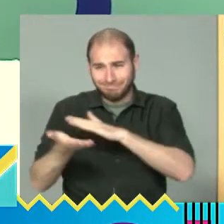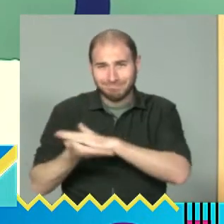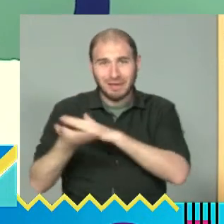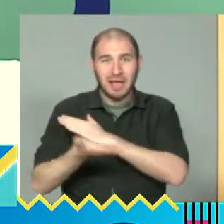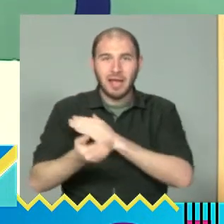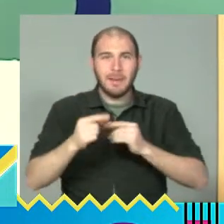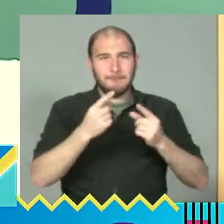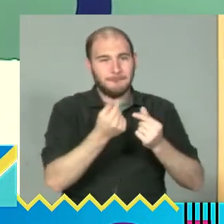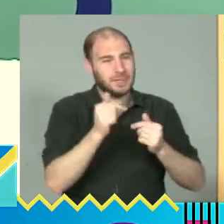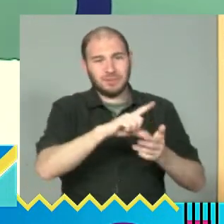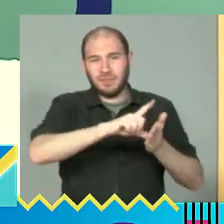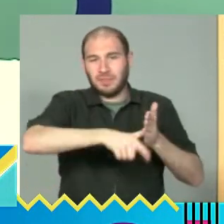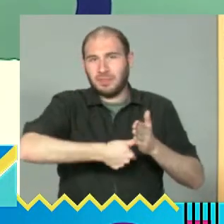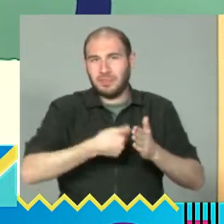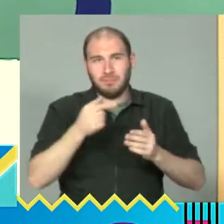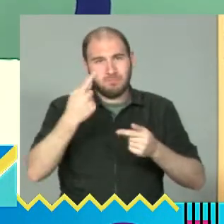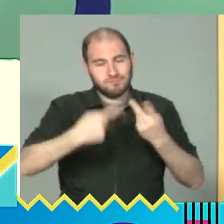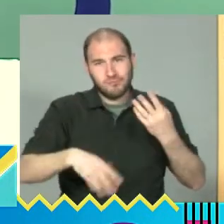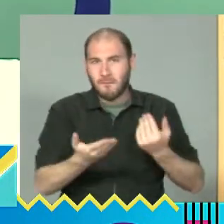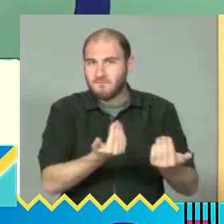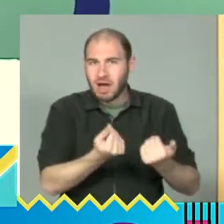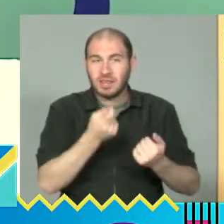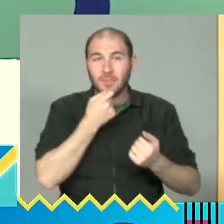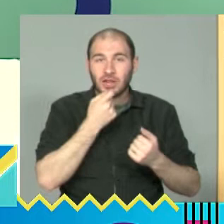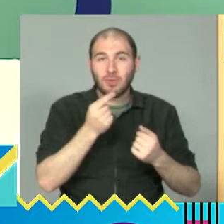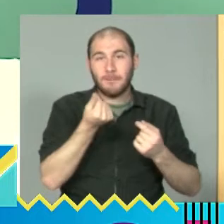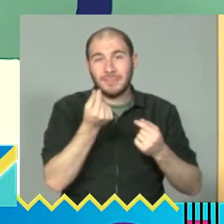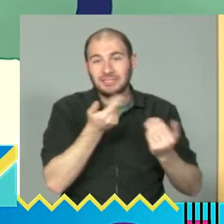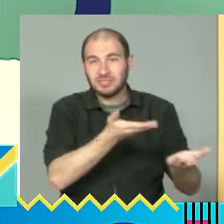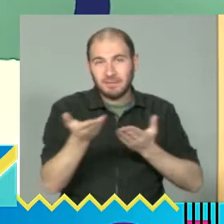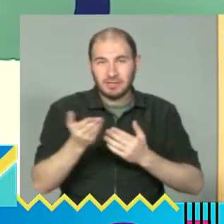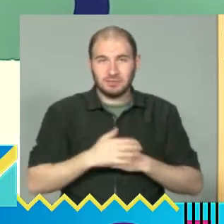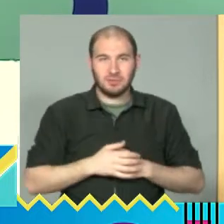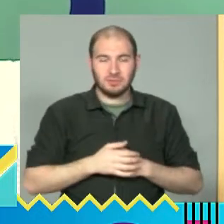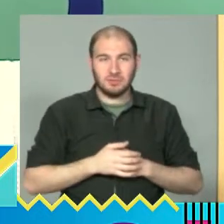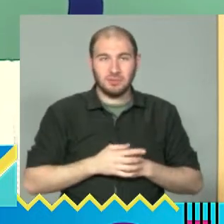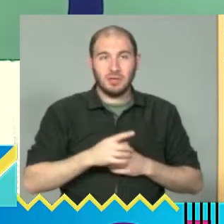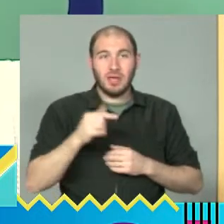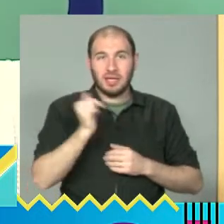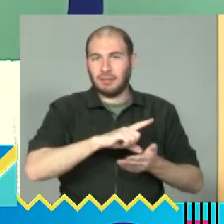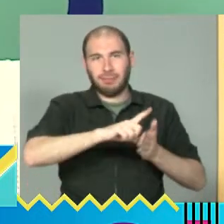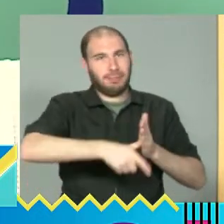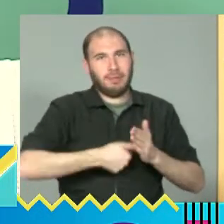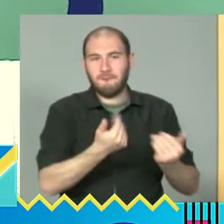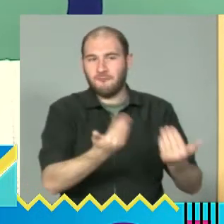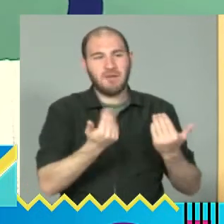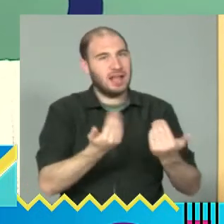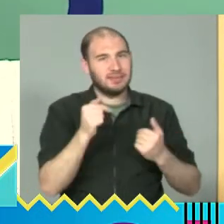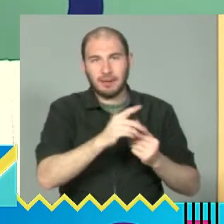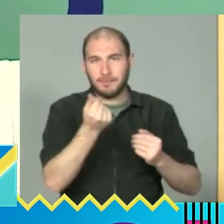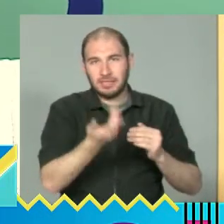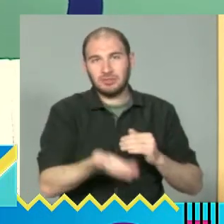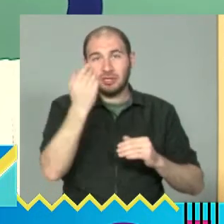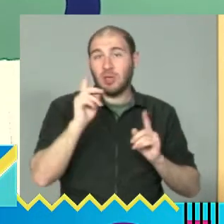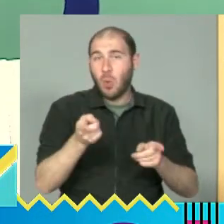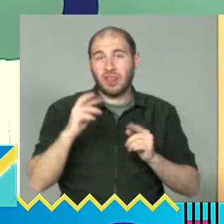precios están todavía atrasados en muchos planos, como puede ser el caso de las tarifas, por ejemplo, que están absolutamente atrasadas, y lo mismo pasaba